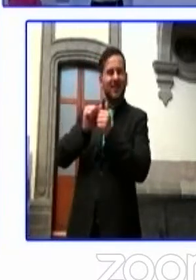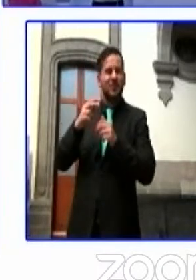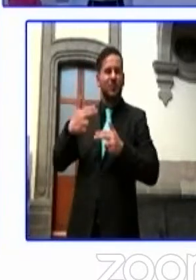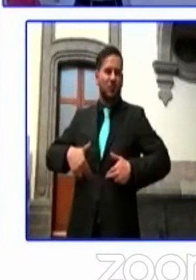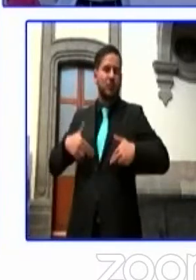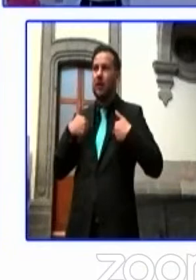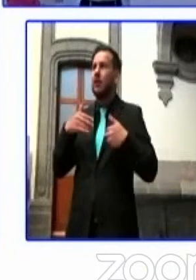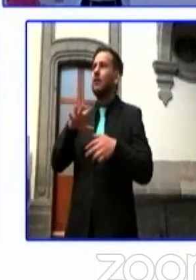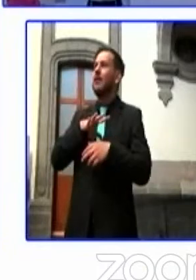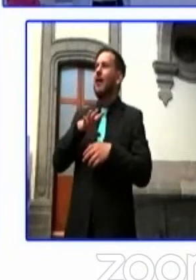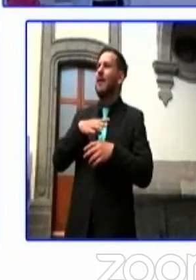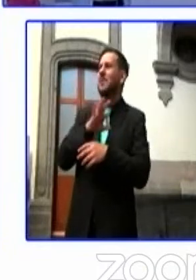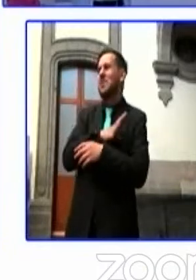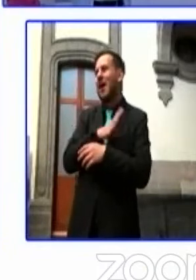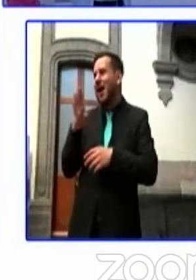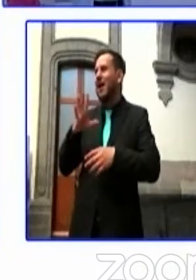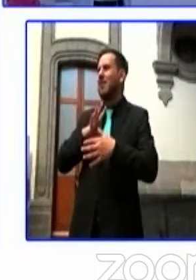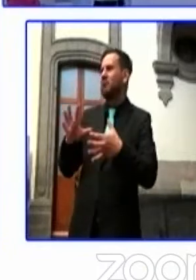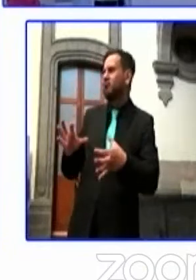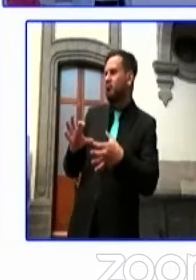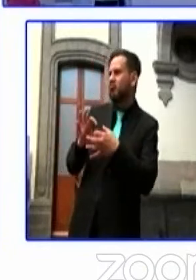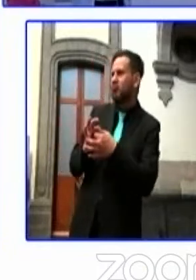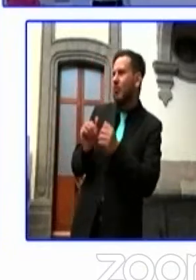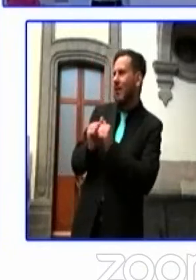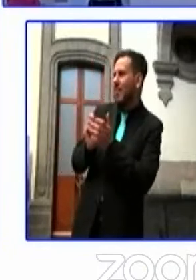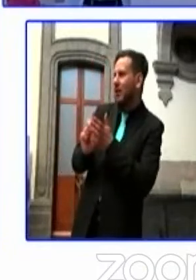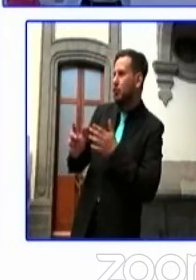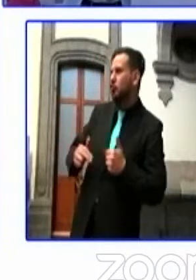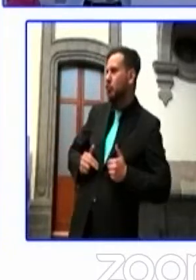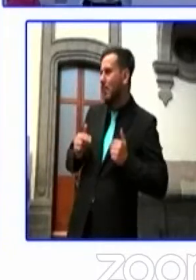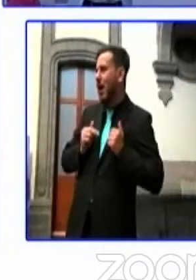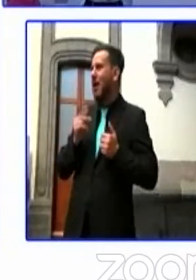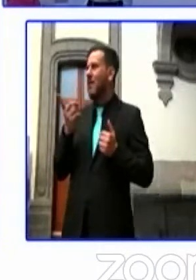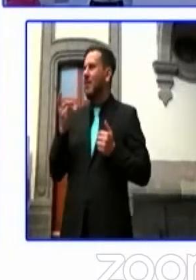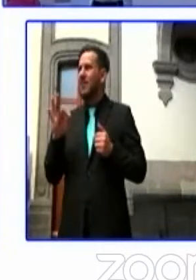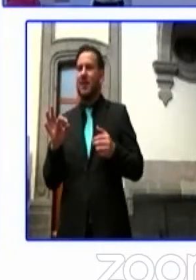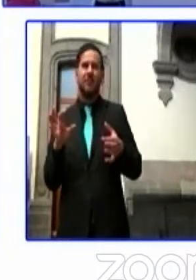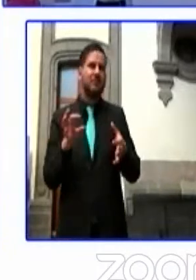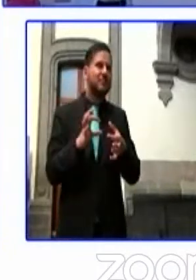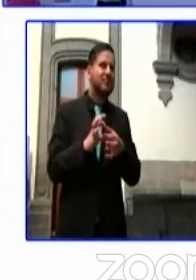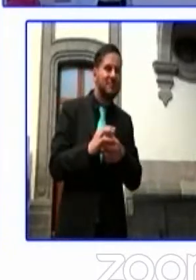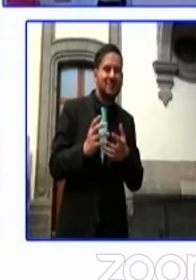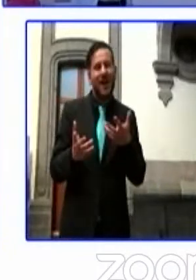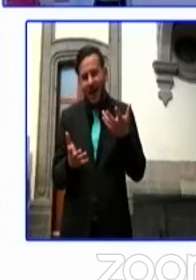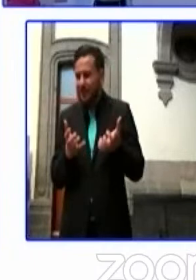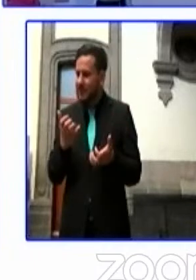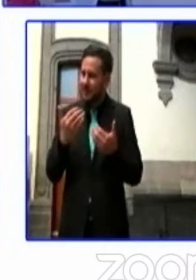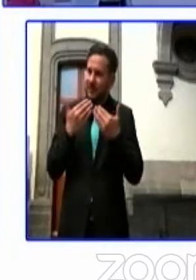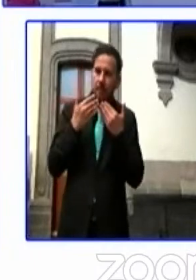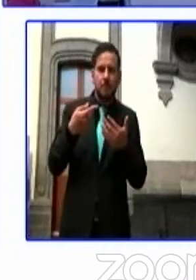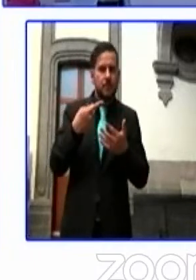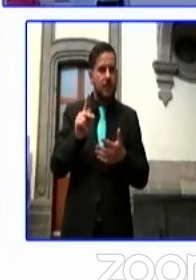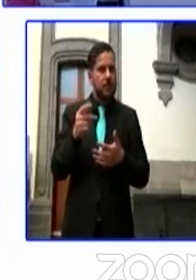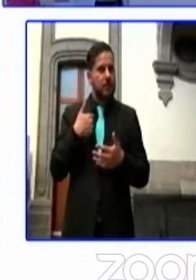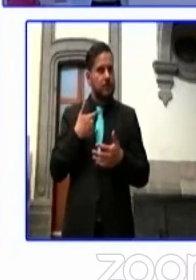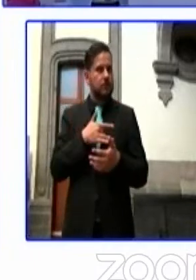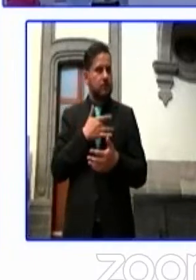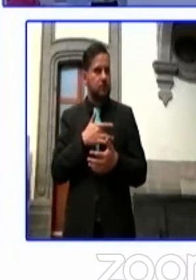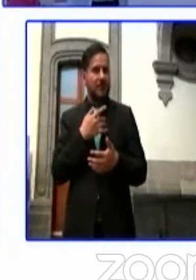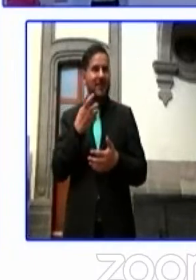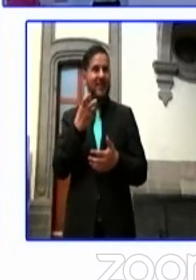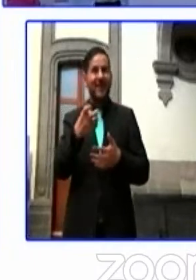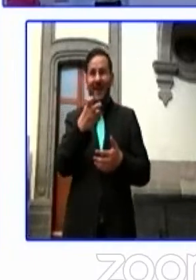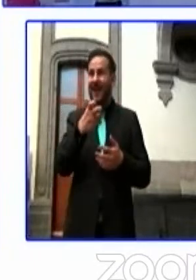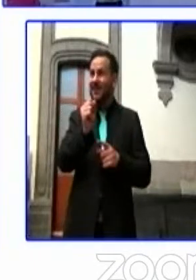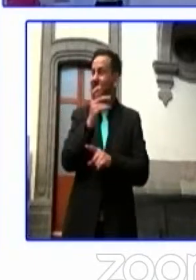lo menos está alineado con el tema de derechos humanos, es una oficina, ¿no? Pero necesitamos realmente tener esa